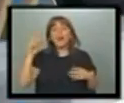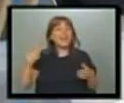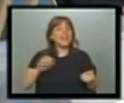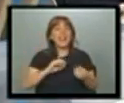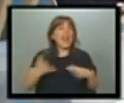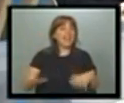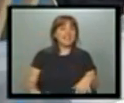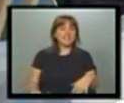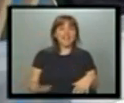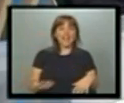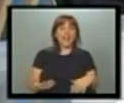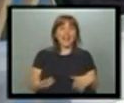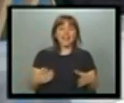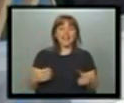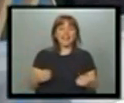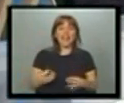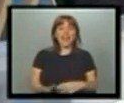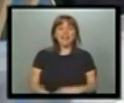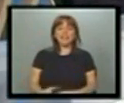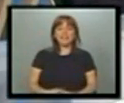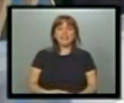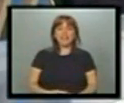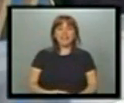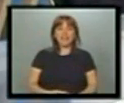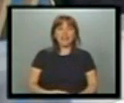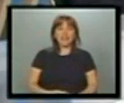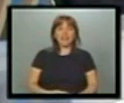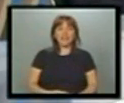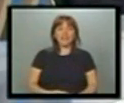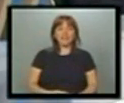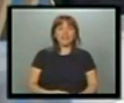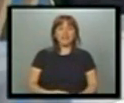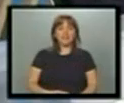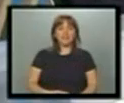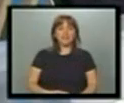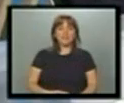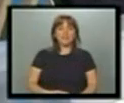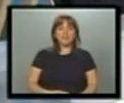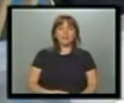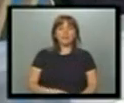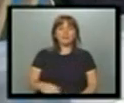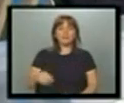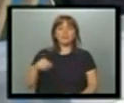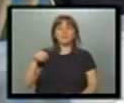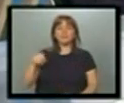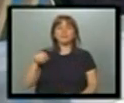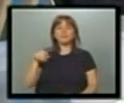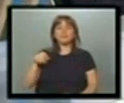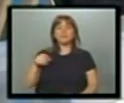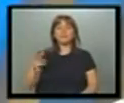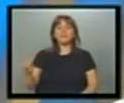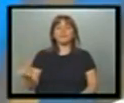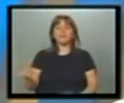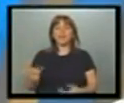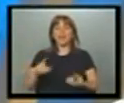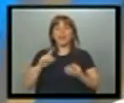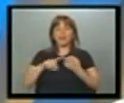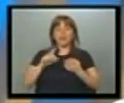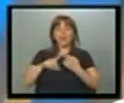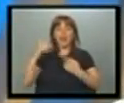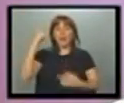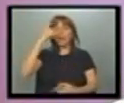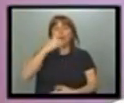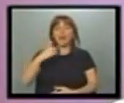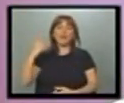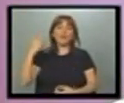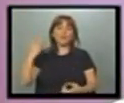digamos? Se sabe no, que no, hacía. No. Muy administrativo era lo que hacía. Administrativo. Claro, él quería tener más contacto con el tema de los perfumes, pero era muy administrativo. Él quería